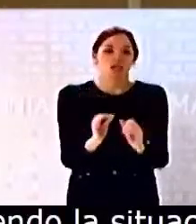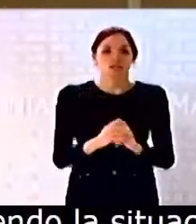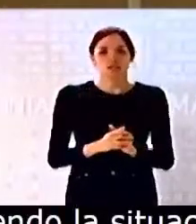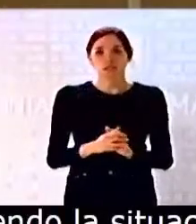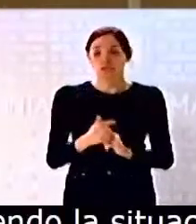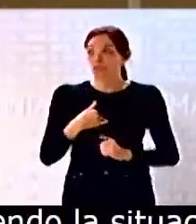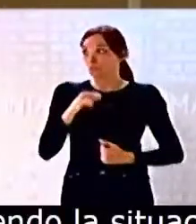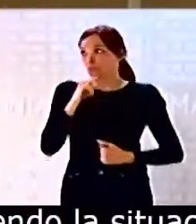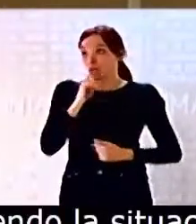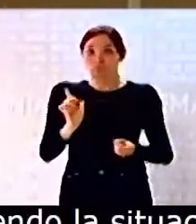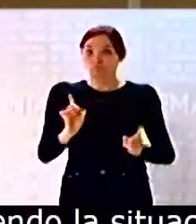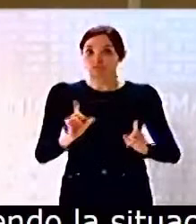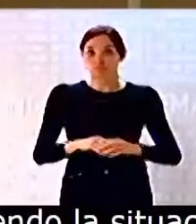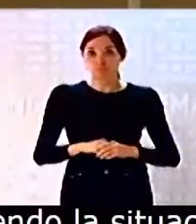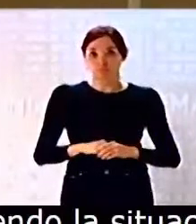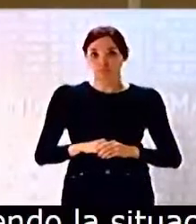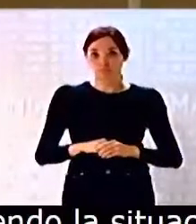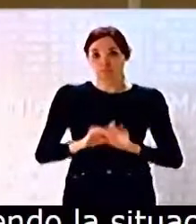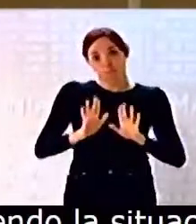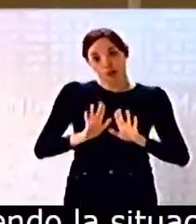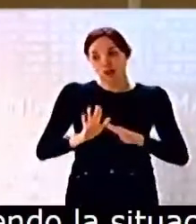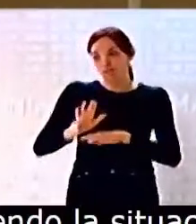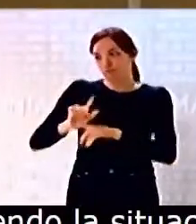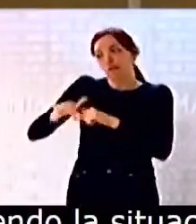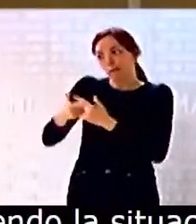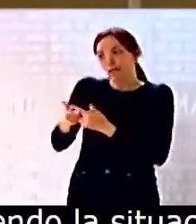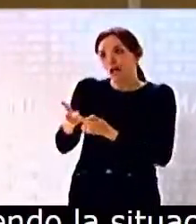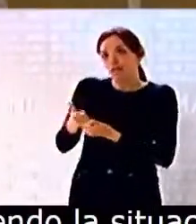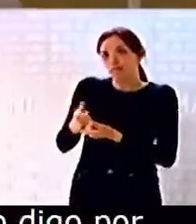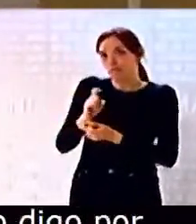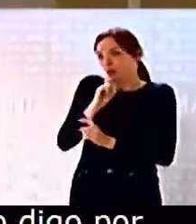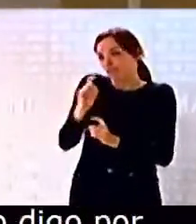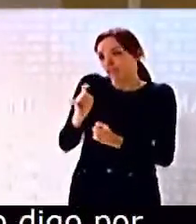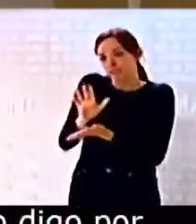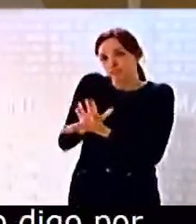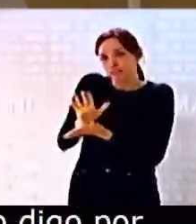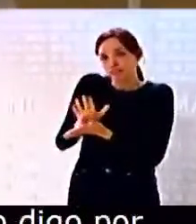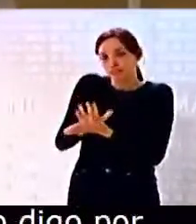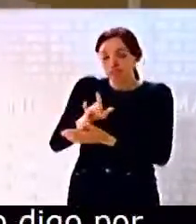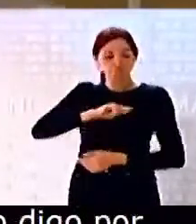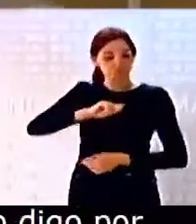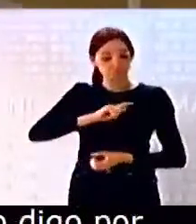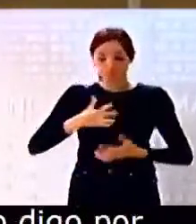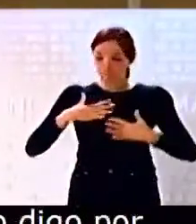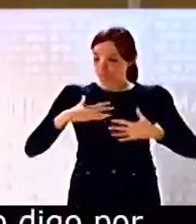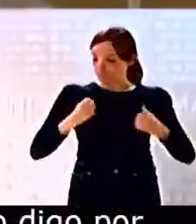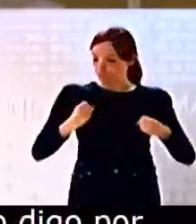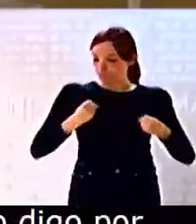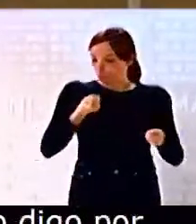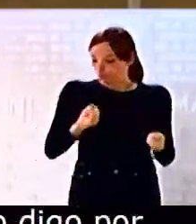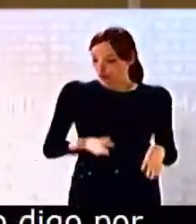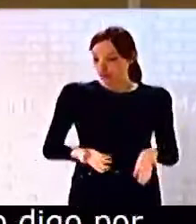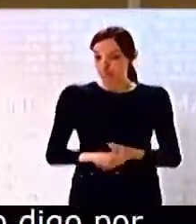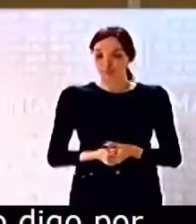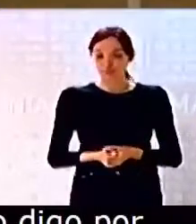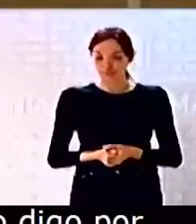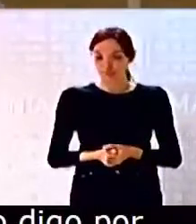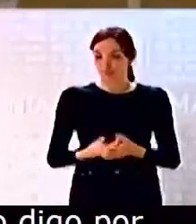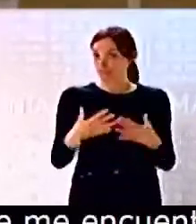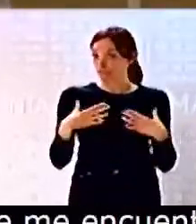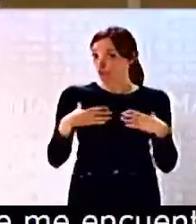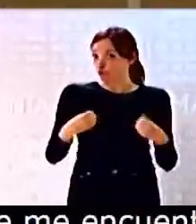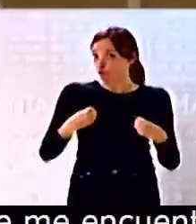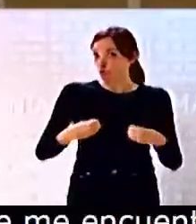todo. Lo digo por tranquilizar a mi familia también, vamos, que sepan que me encuentro bien de salud, que tengo fuerza.